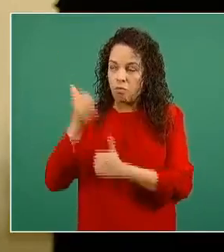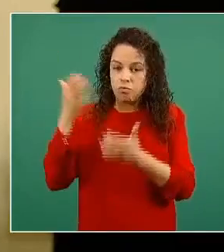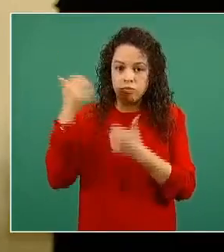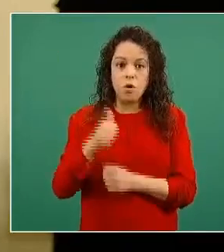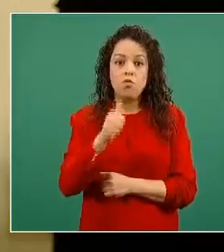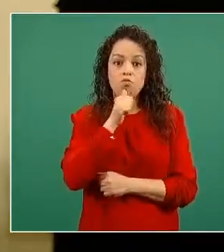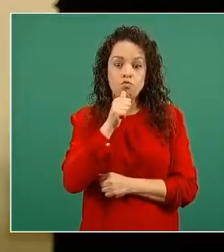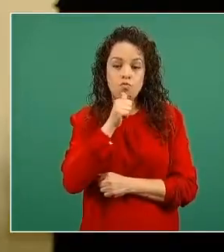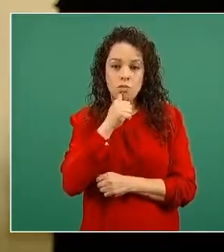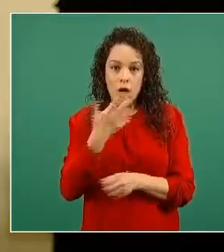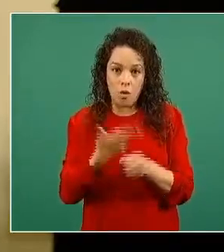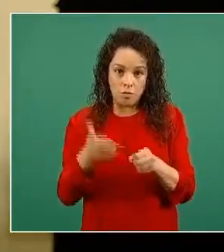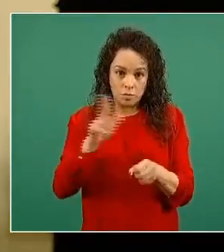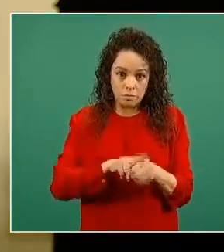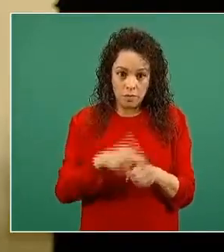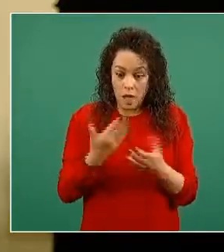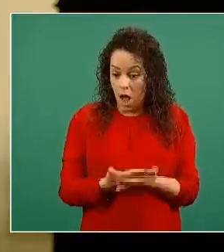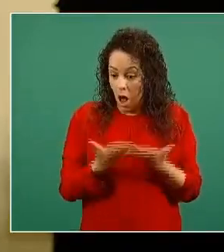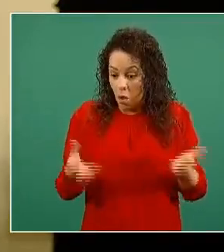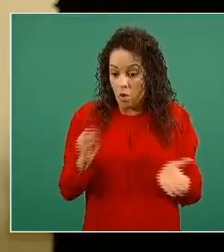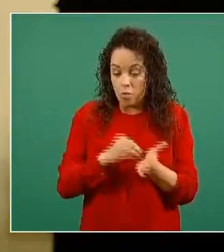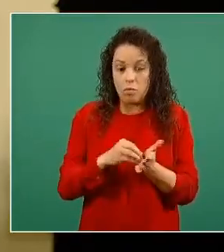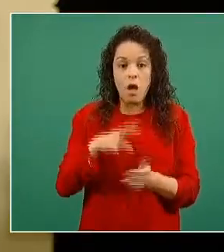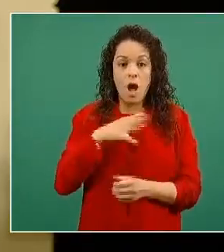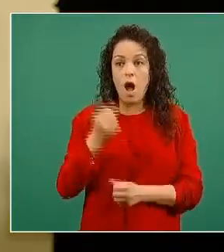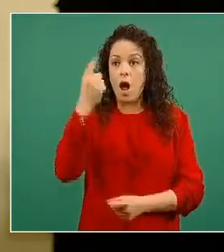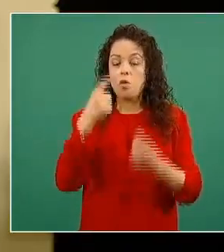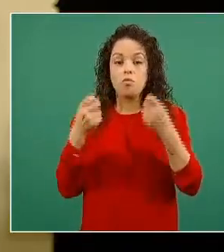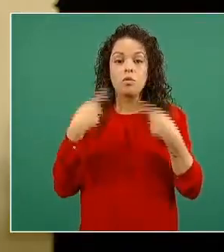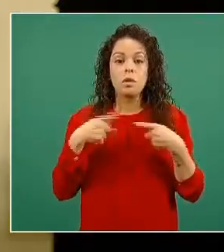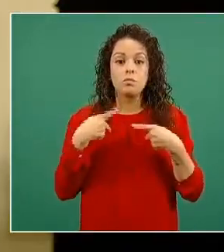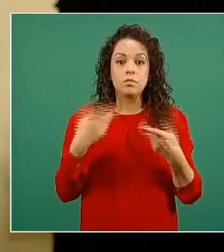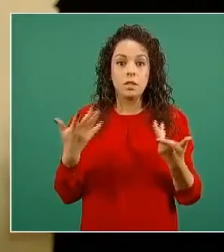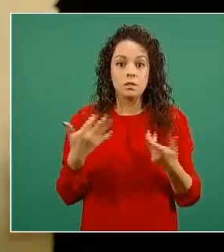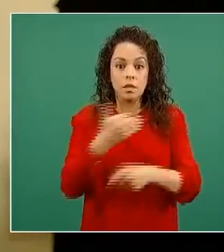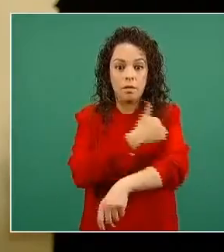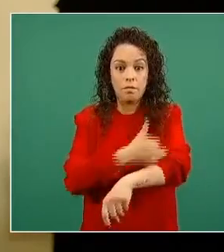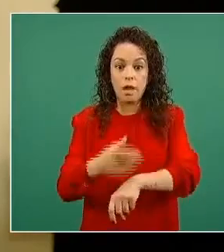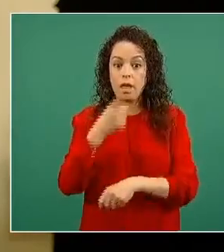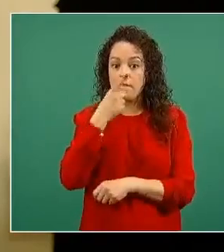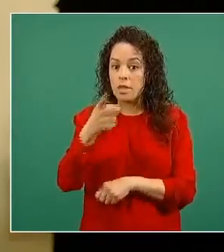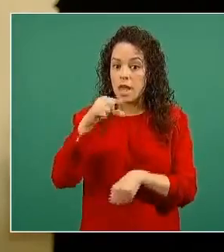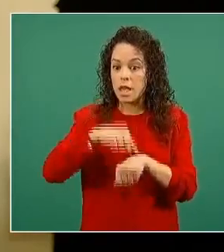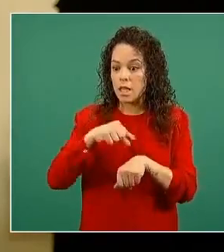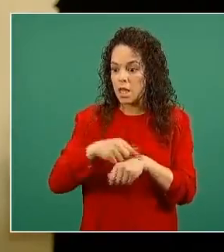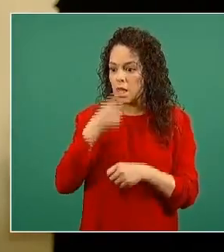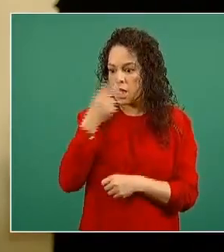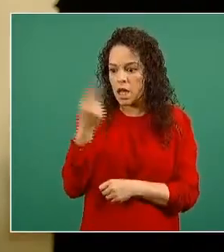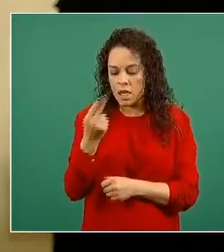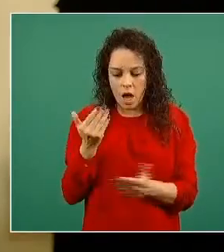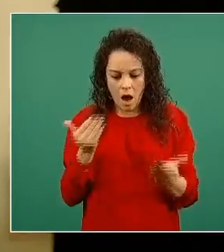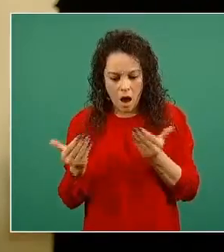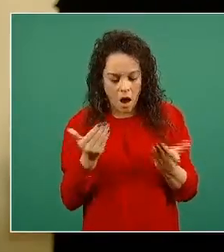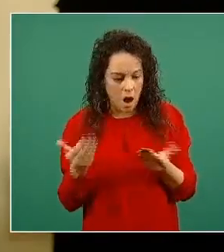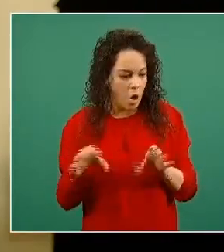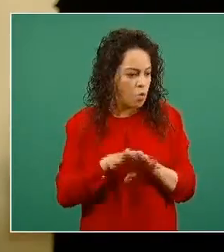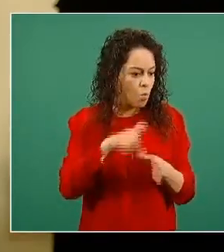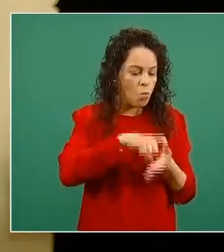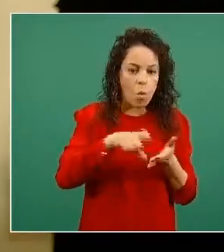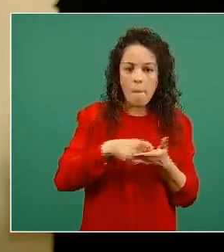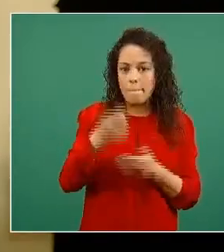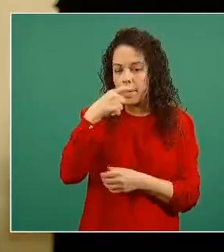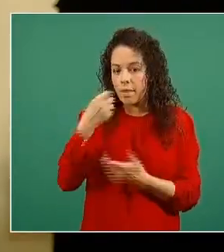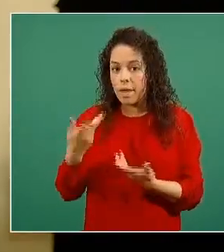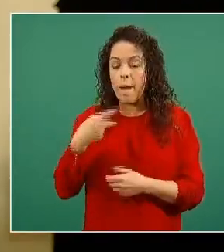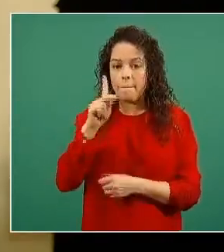a los hospitales, ¿no? Aún hoy hay familiares que nos dicen que hay médicos que los están mandando a comprar estos medicamentos, ¿no? Sin embargo, en